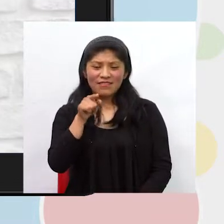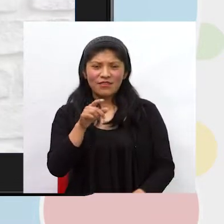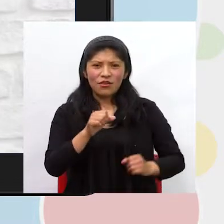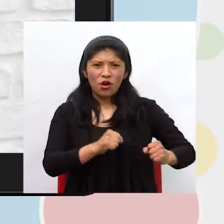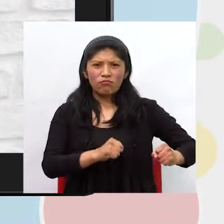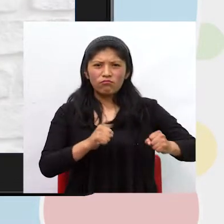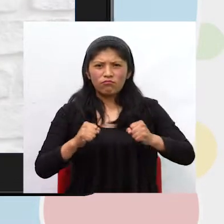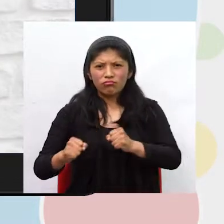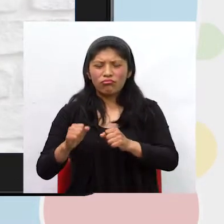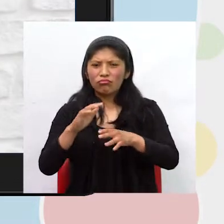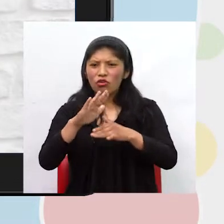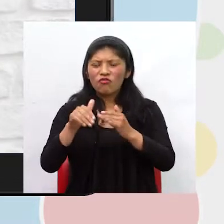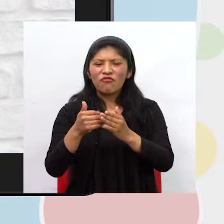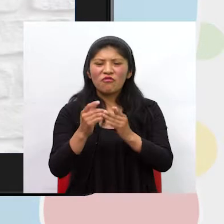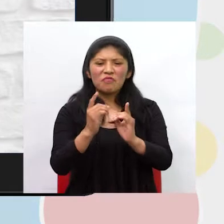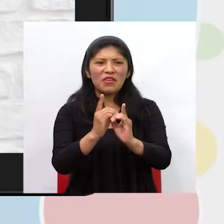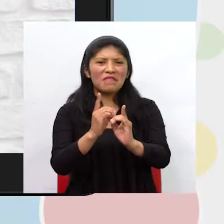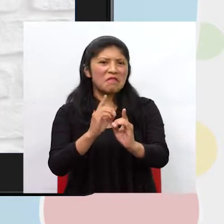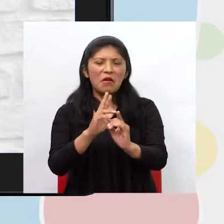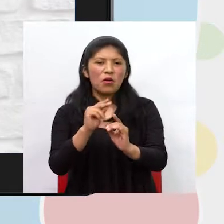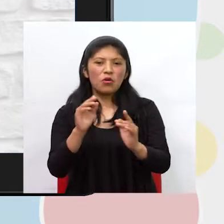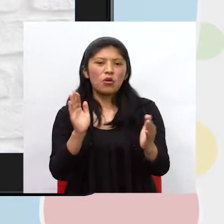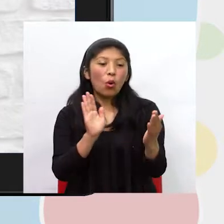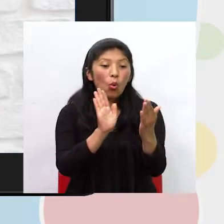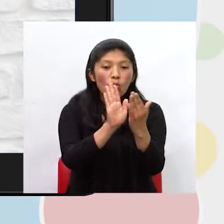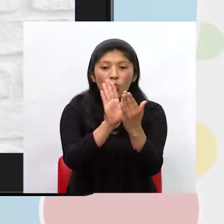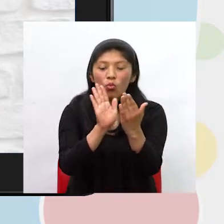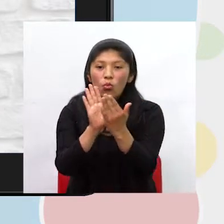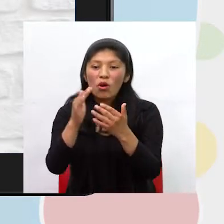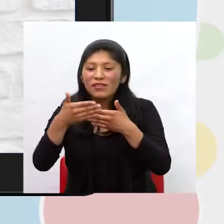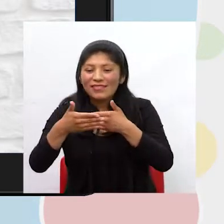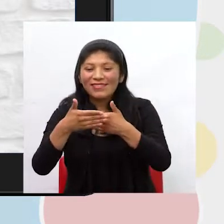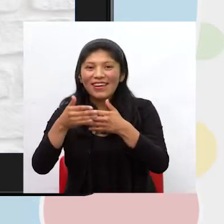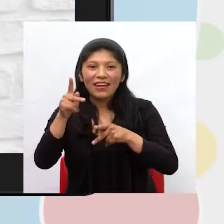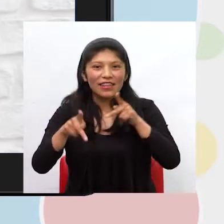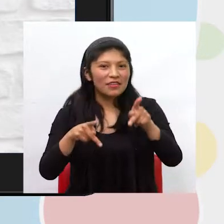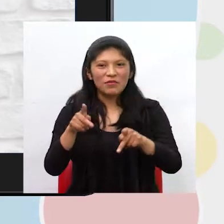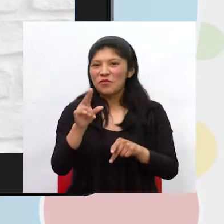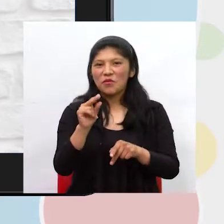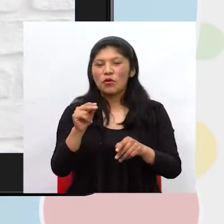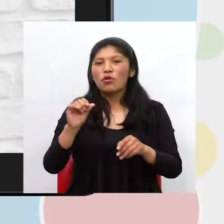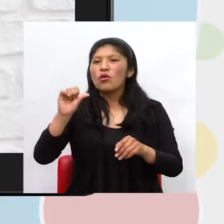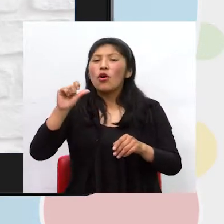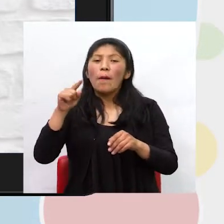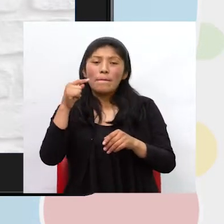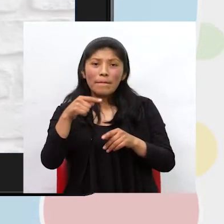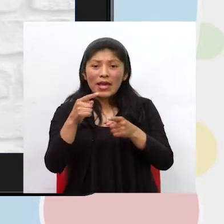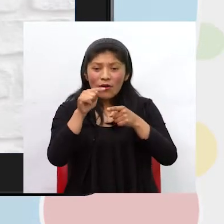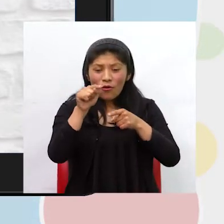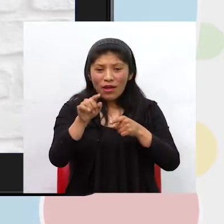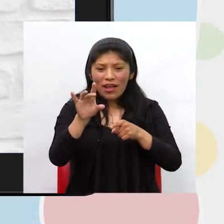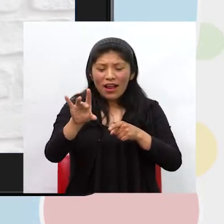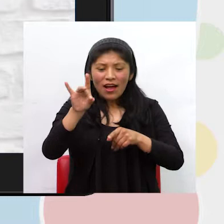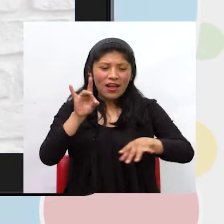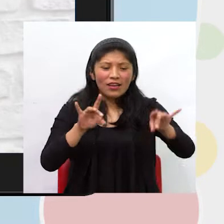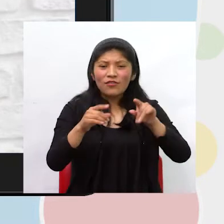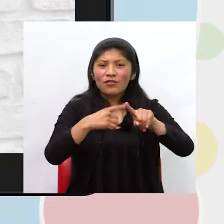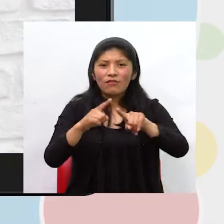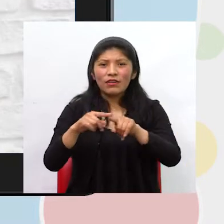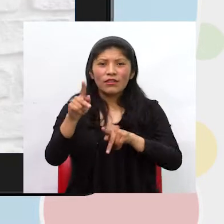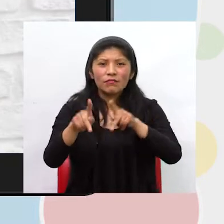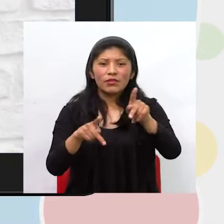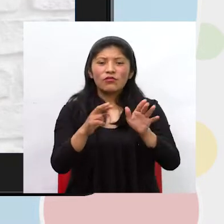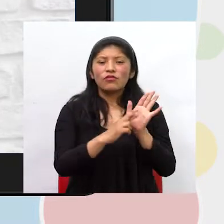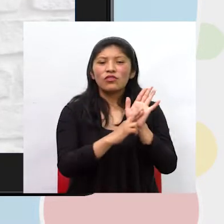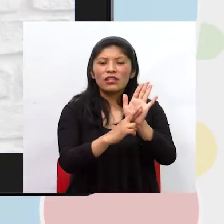poder a distancia. Por eso, designó títulos de virrey. El